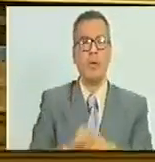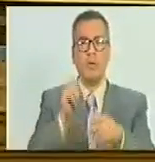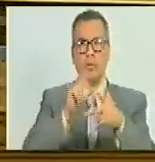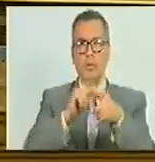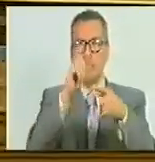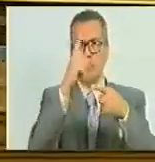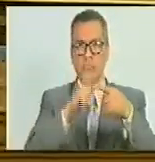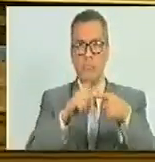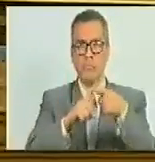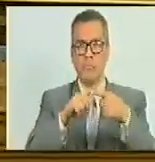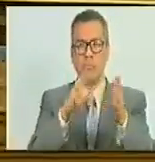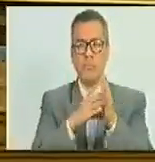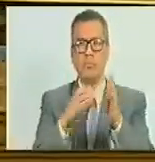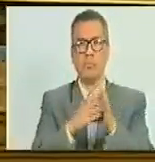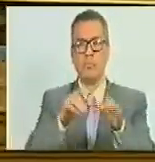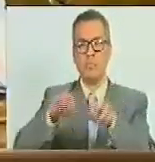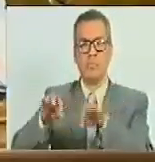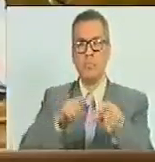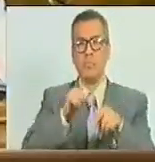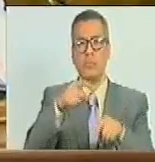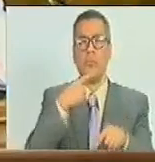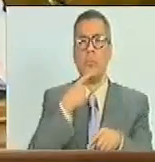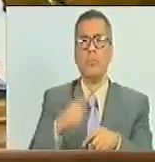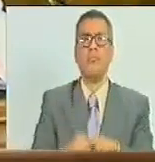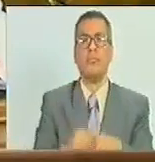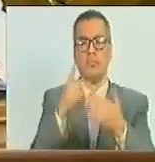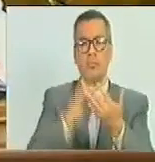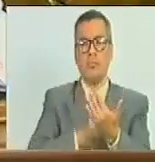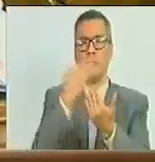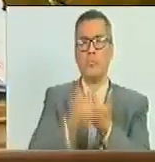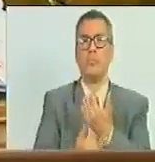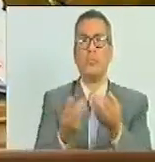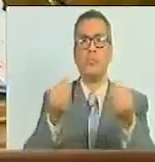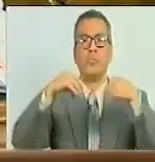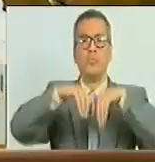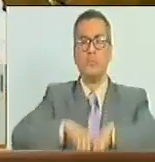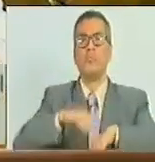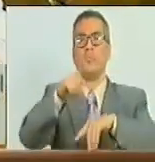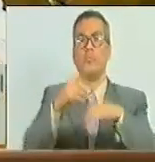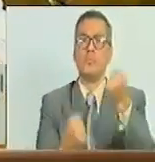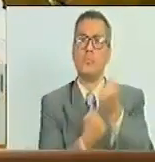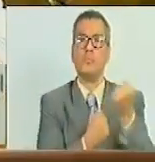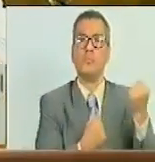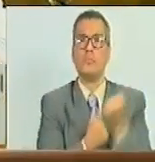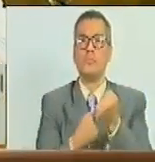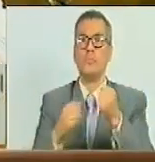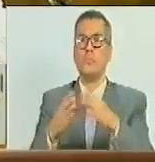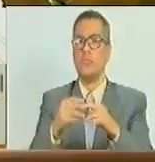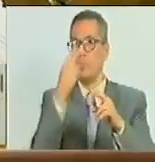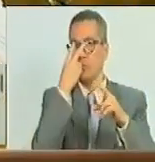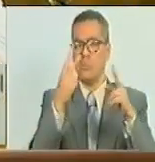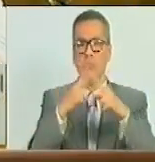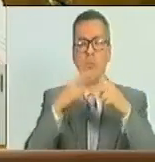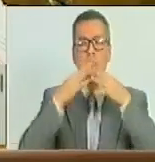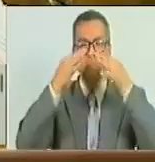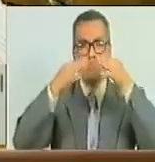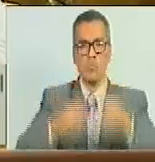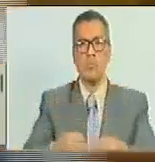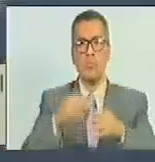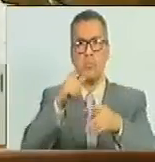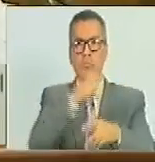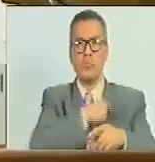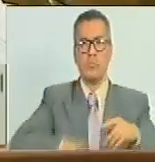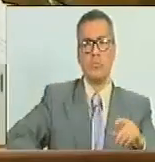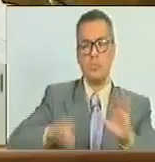punto del orden del día, ciudadana secretaria. Proyecto de acuerdo en respaldo a las visitas oficiales del